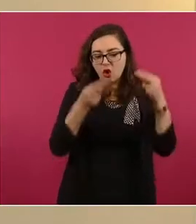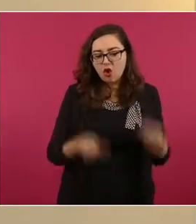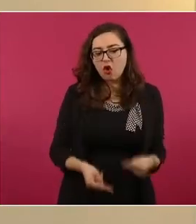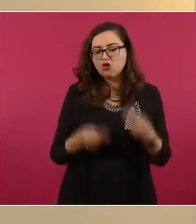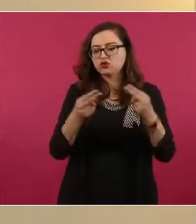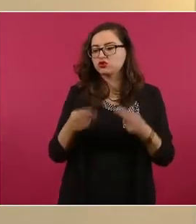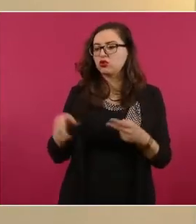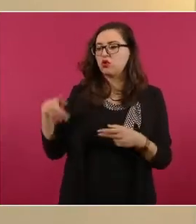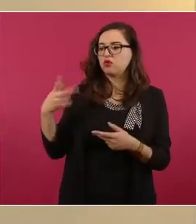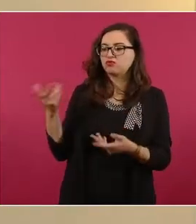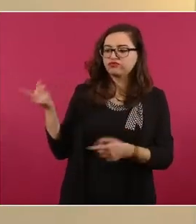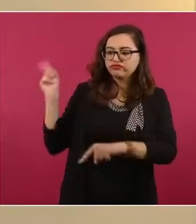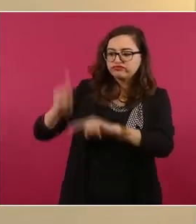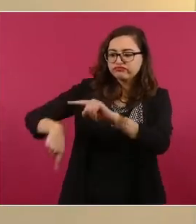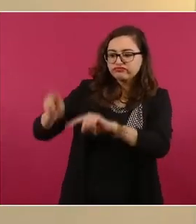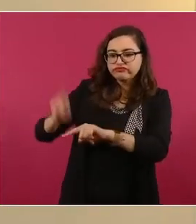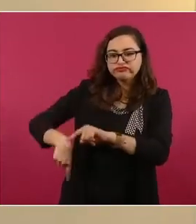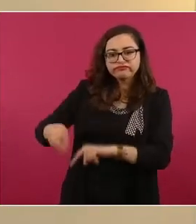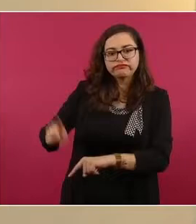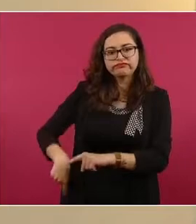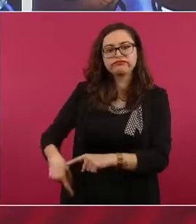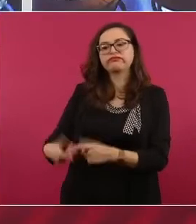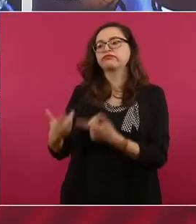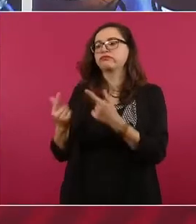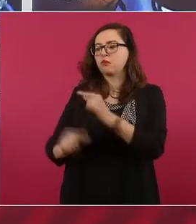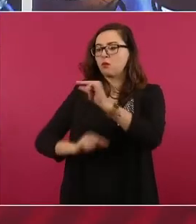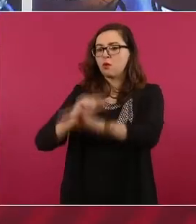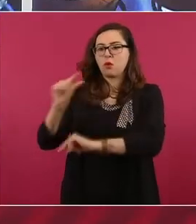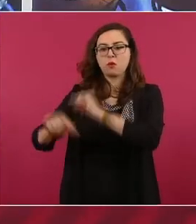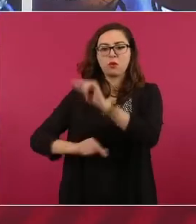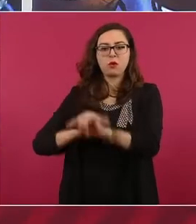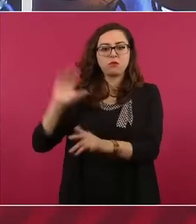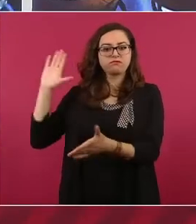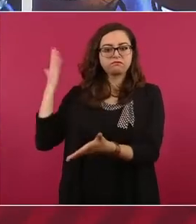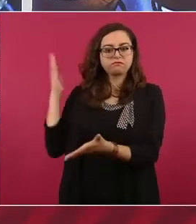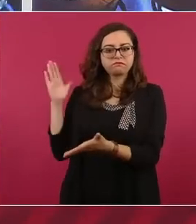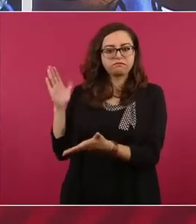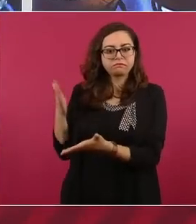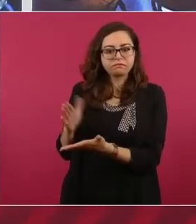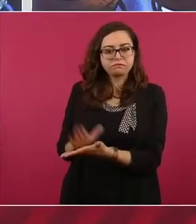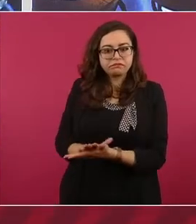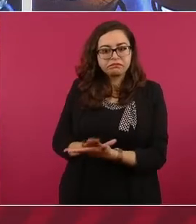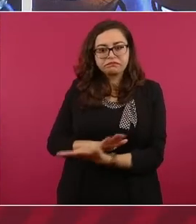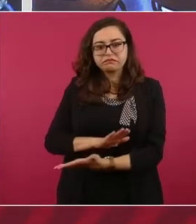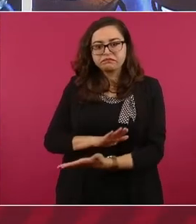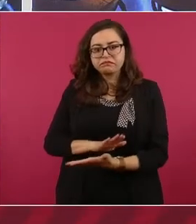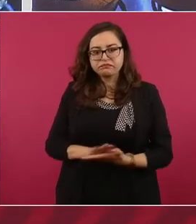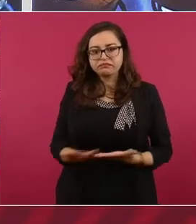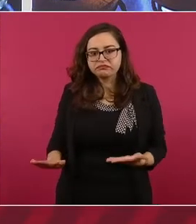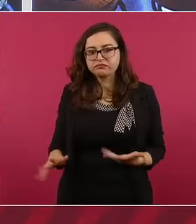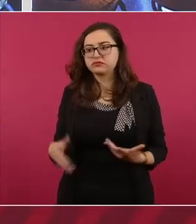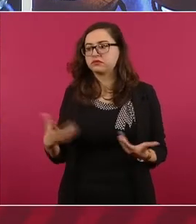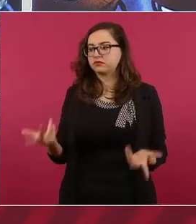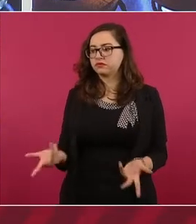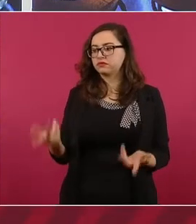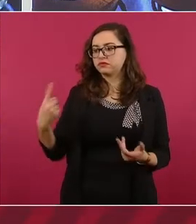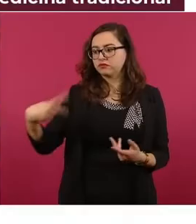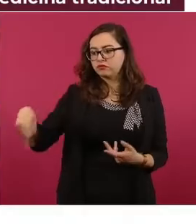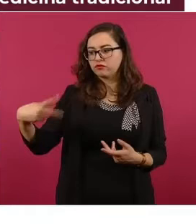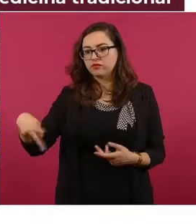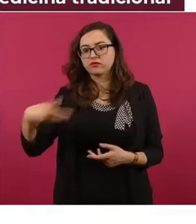integrativo milenario de especies, variedades y también del conocimiento integral alternativo del cuerpo